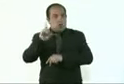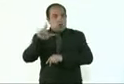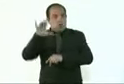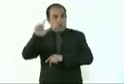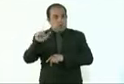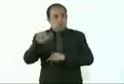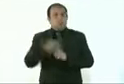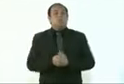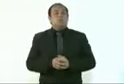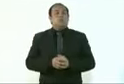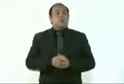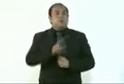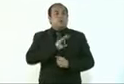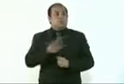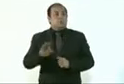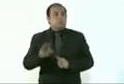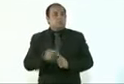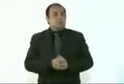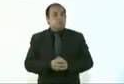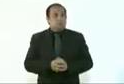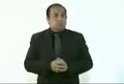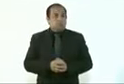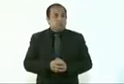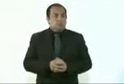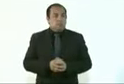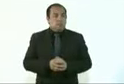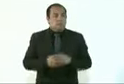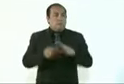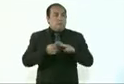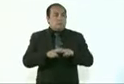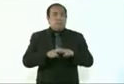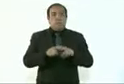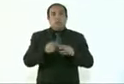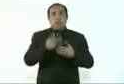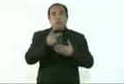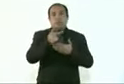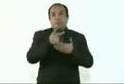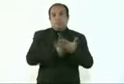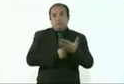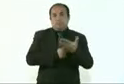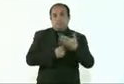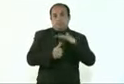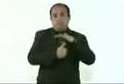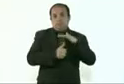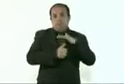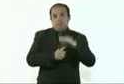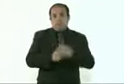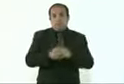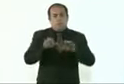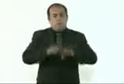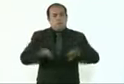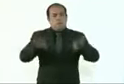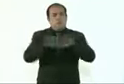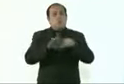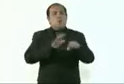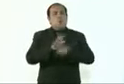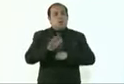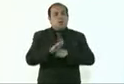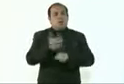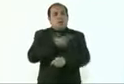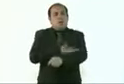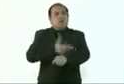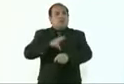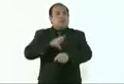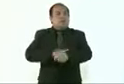pues procederá a este protocolo. Lo que aquí tendría que destacar es la gran honestidad del